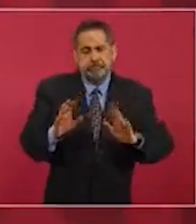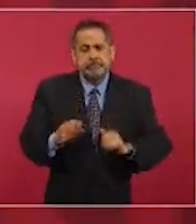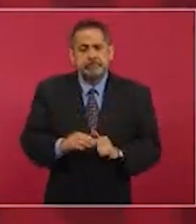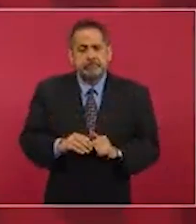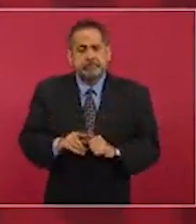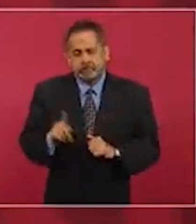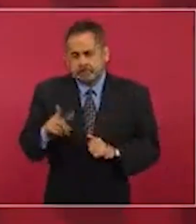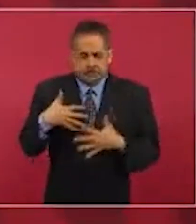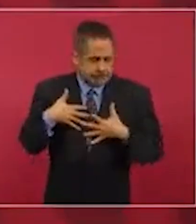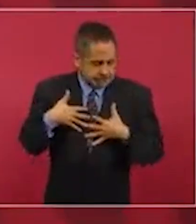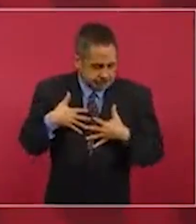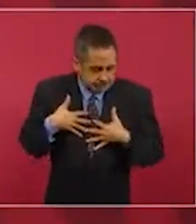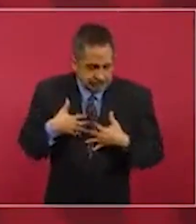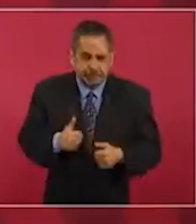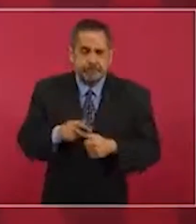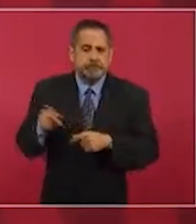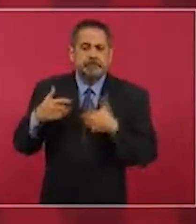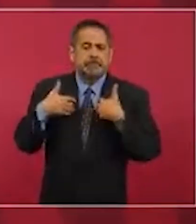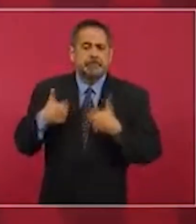Me entiendo.